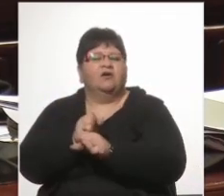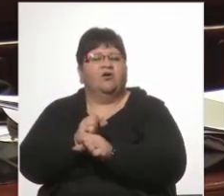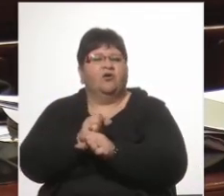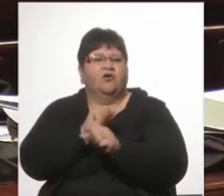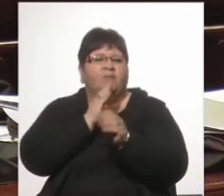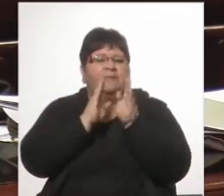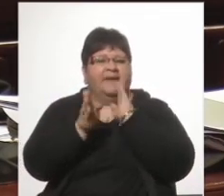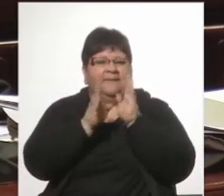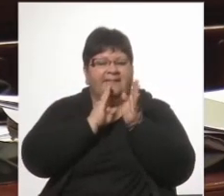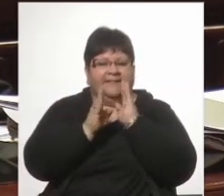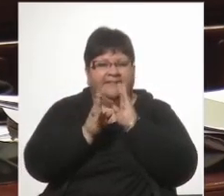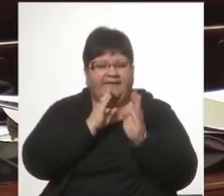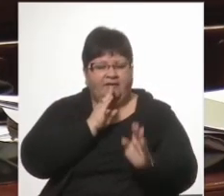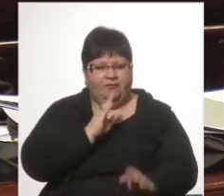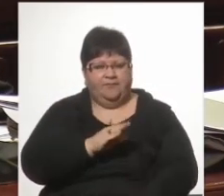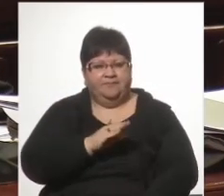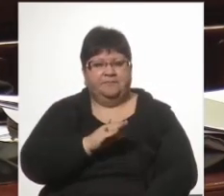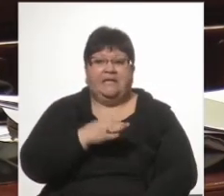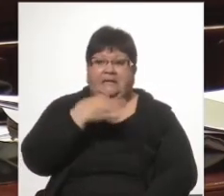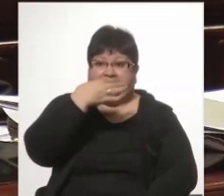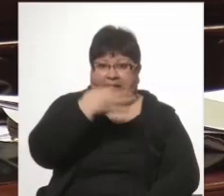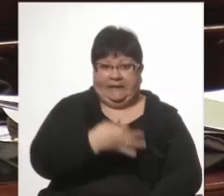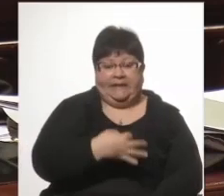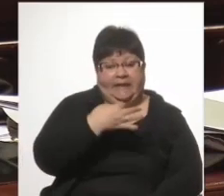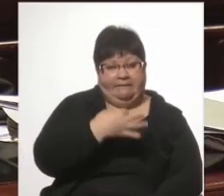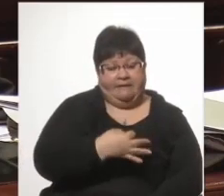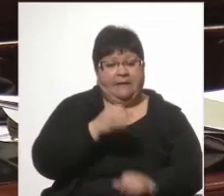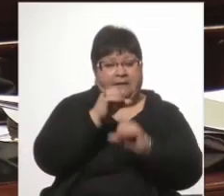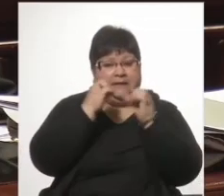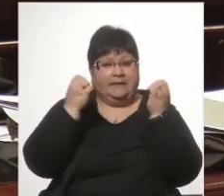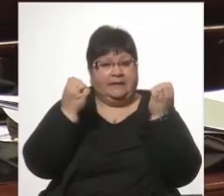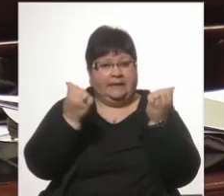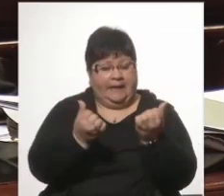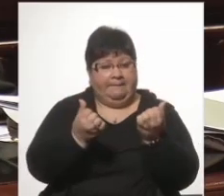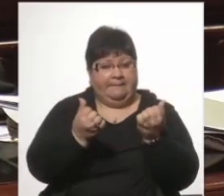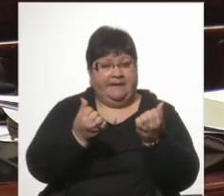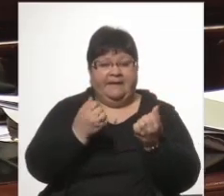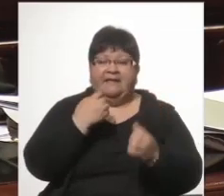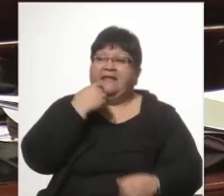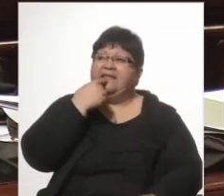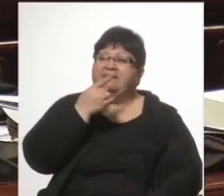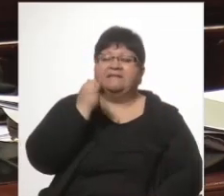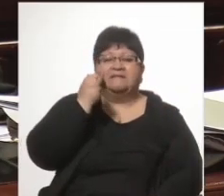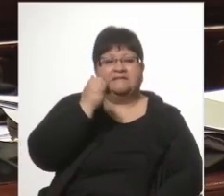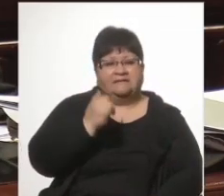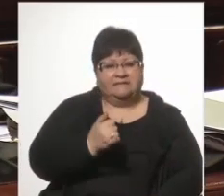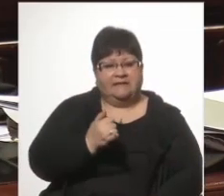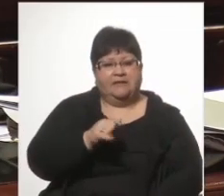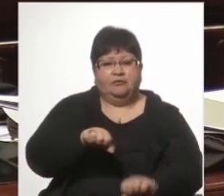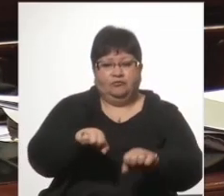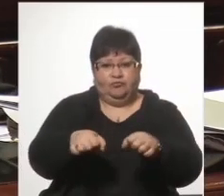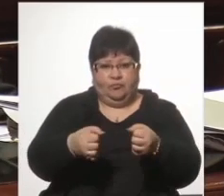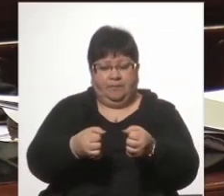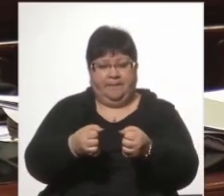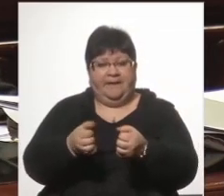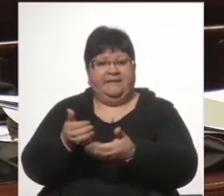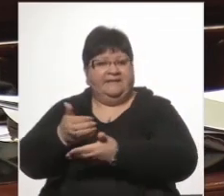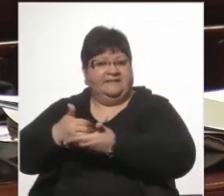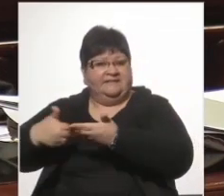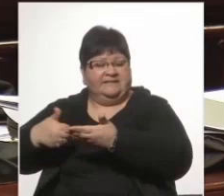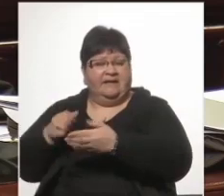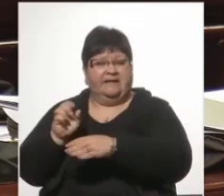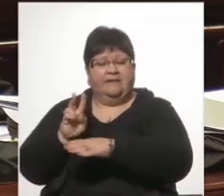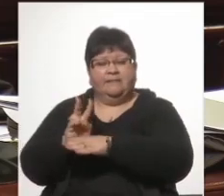de un procedimiento de buena fe, la Cámara tendrá que decidir si hay lugar a la formación de causa, suspender en sus funciones al legislador